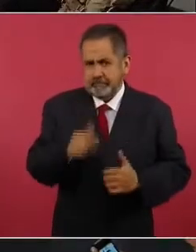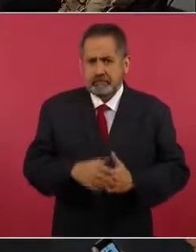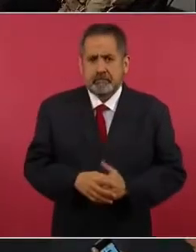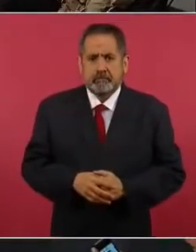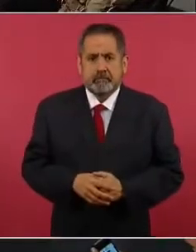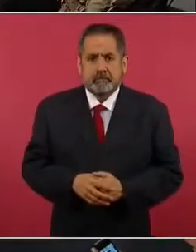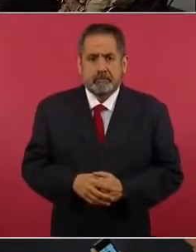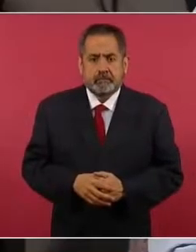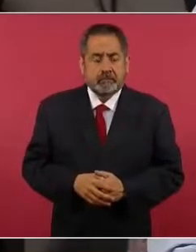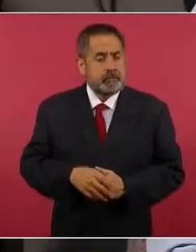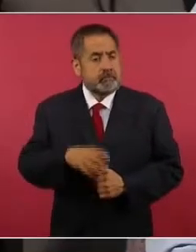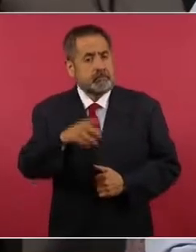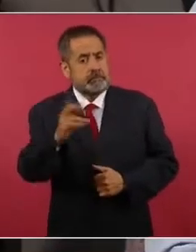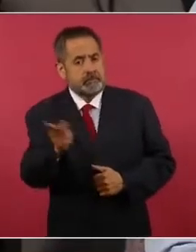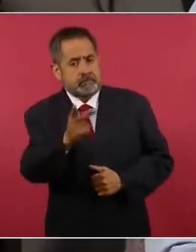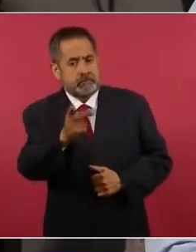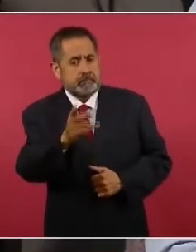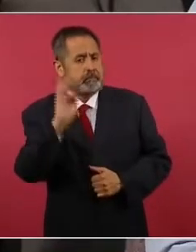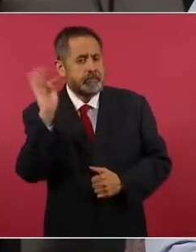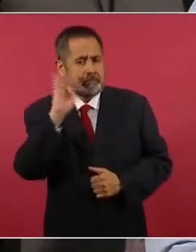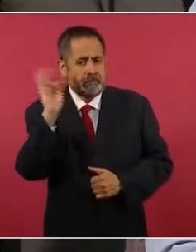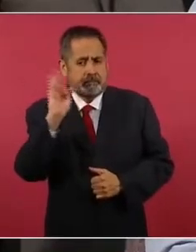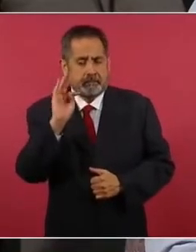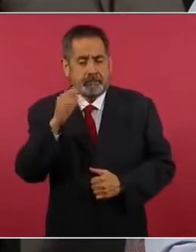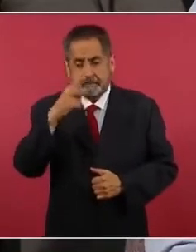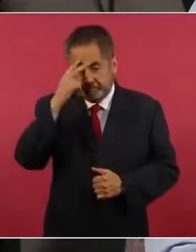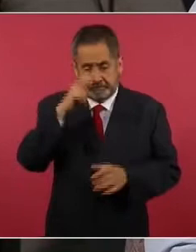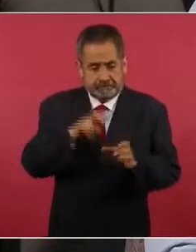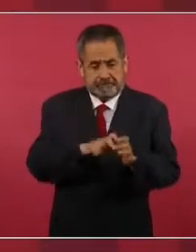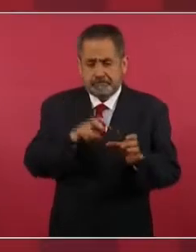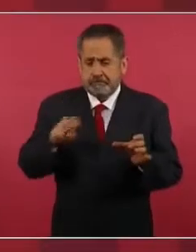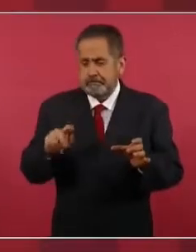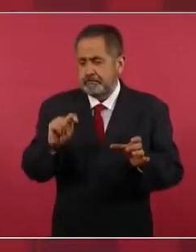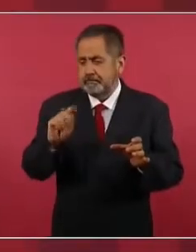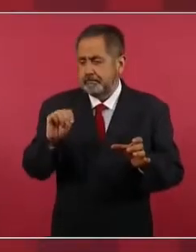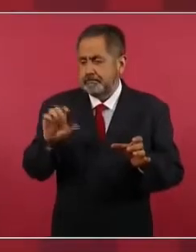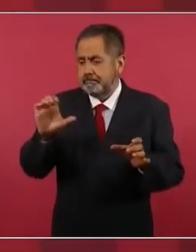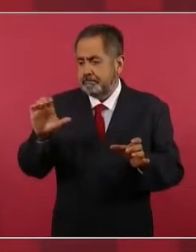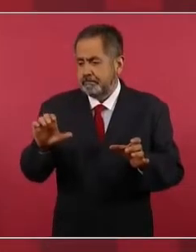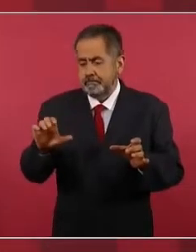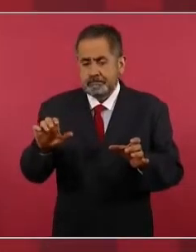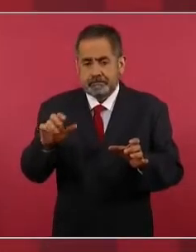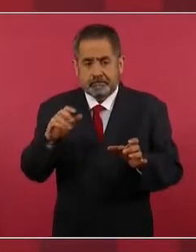¿Es una posibilidad real que México pueda salirse del TEMEC por esas Eso es lo que diferencias? quisiera el Reforma.